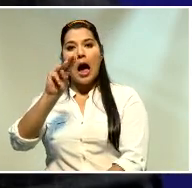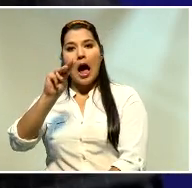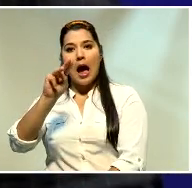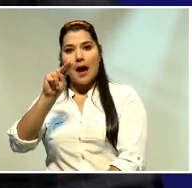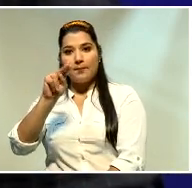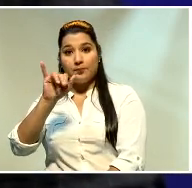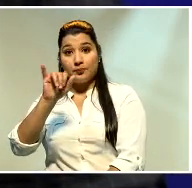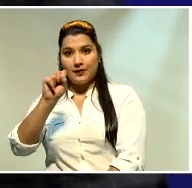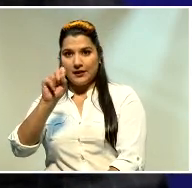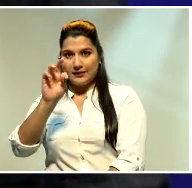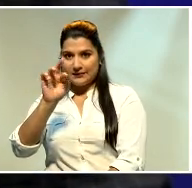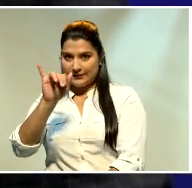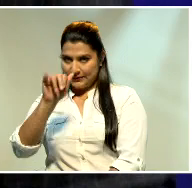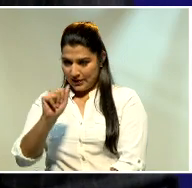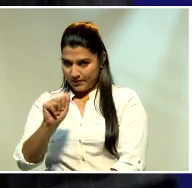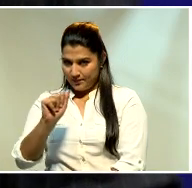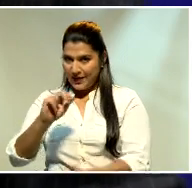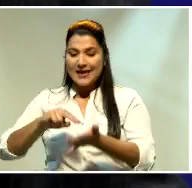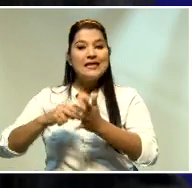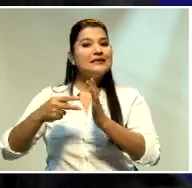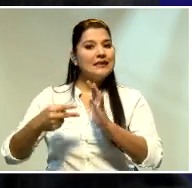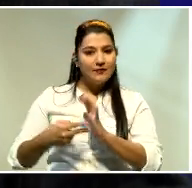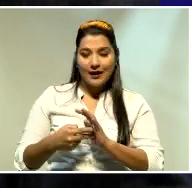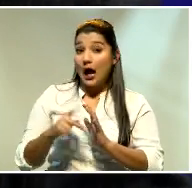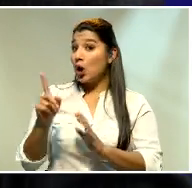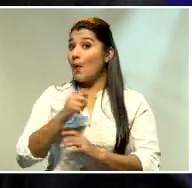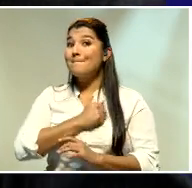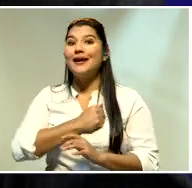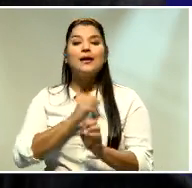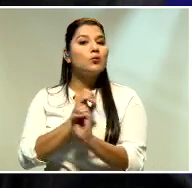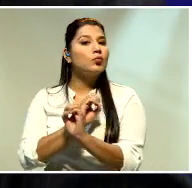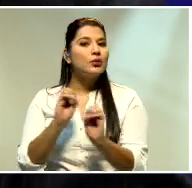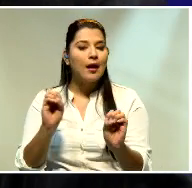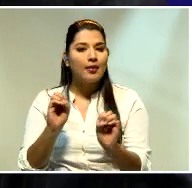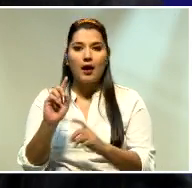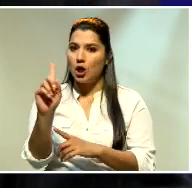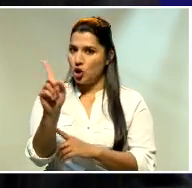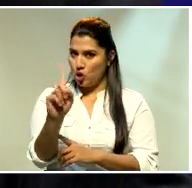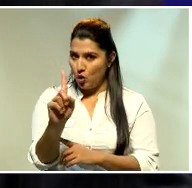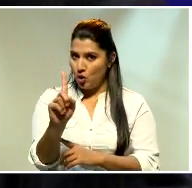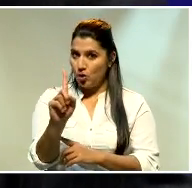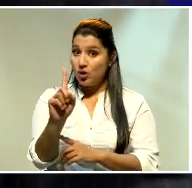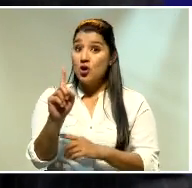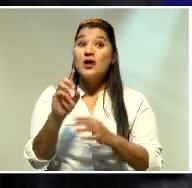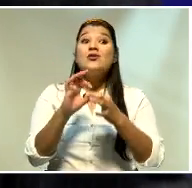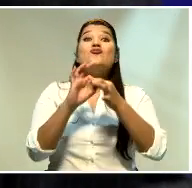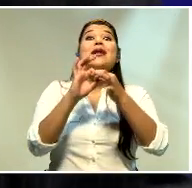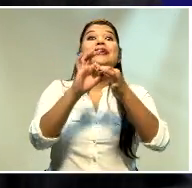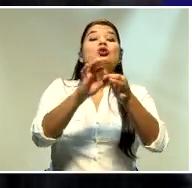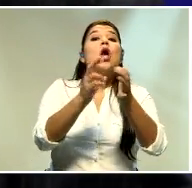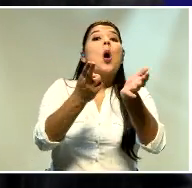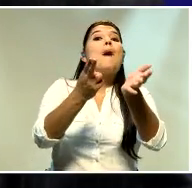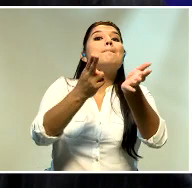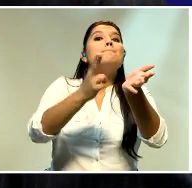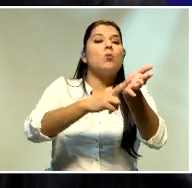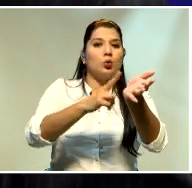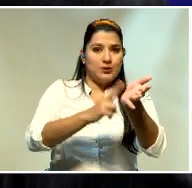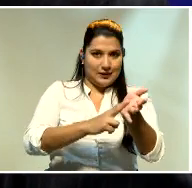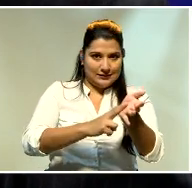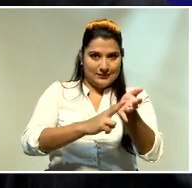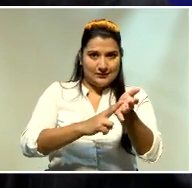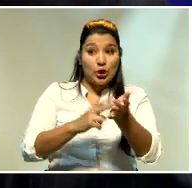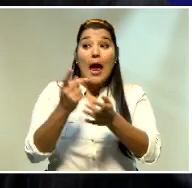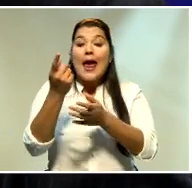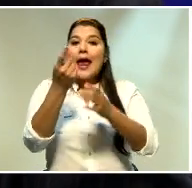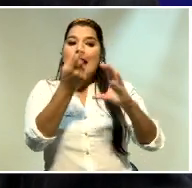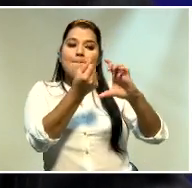se le perdonó a nadie. Lo que se hizo era sobre las multas u otras. De hecho, el hecho de que se